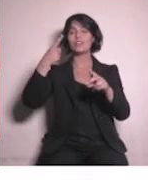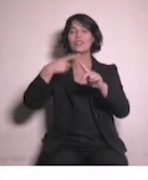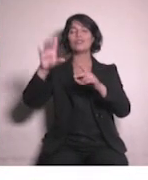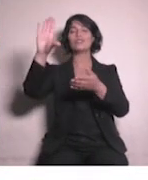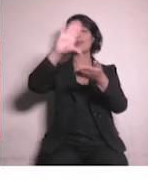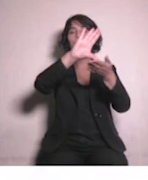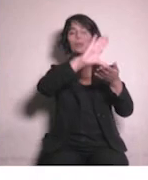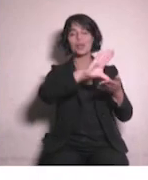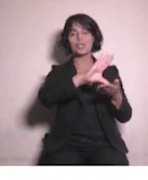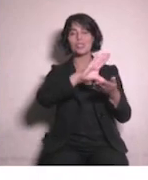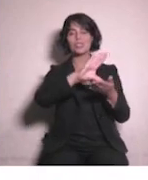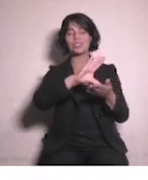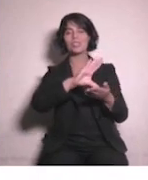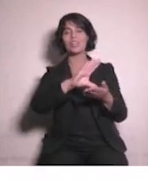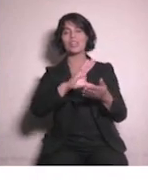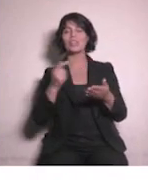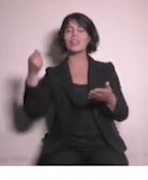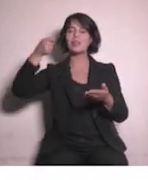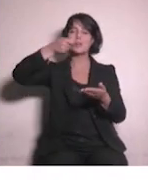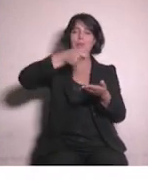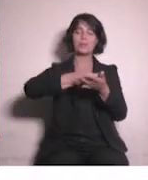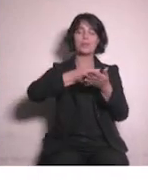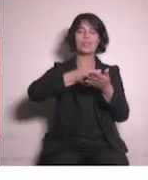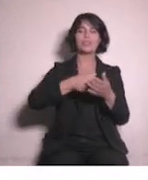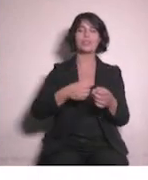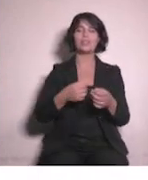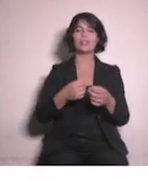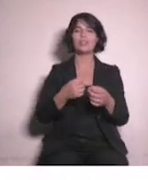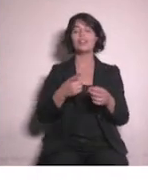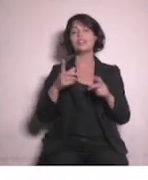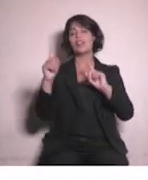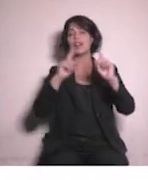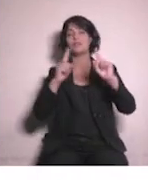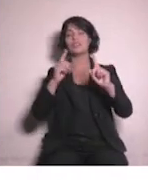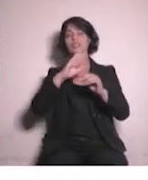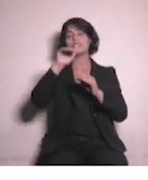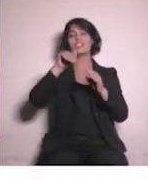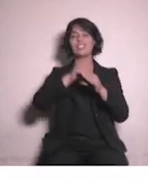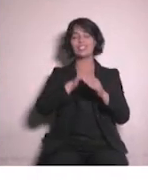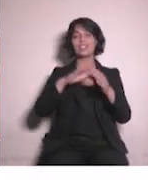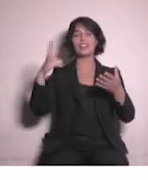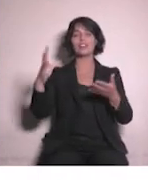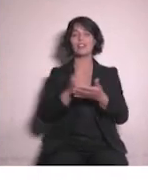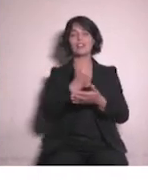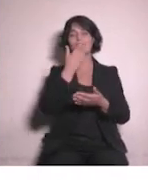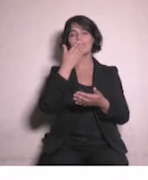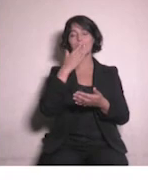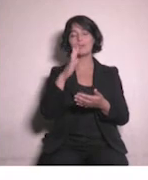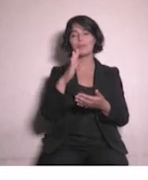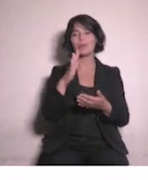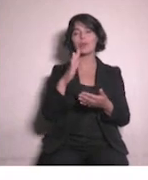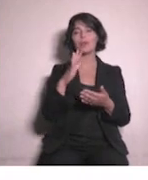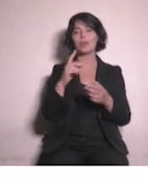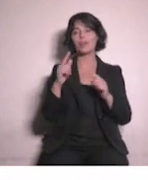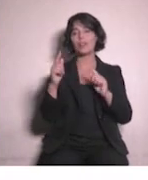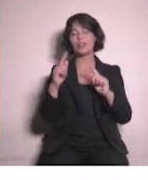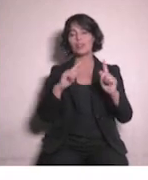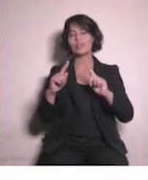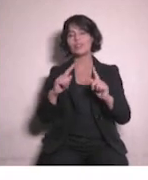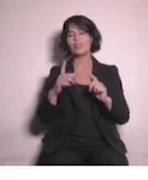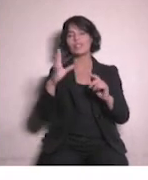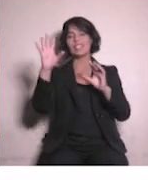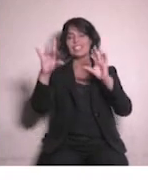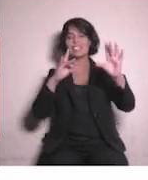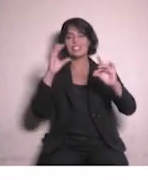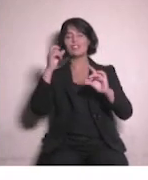de tomar nuestra administración interna, de lograr una correcta combinación, de saber seleccionar cuáles